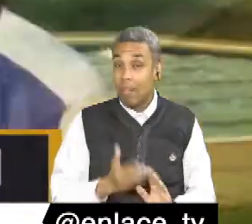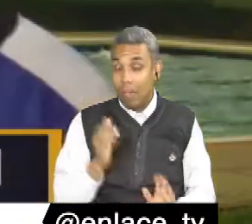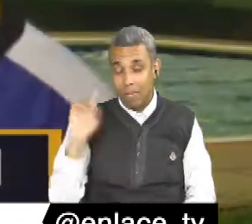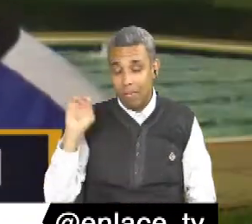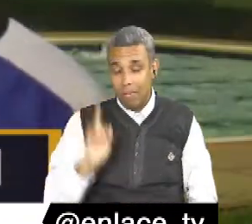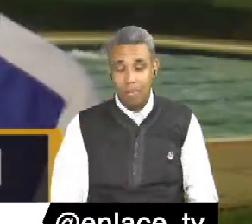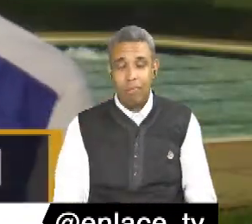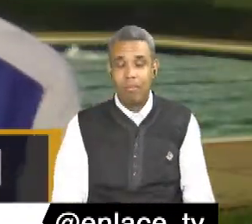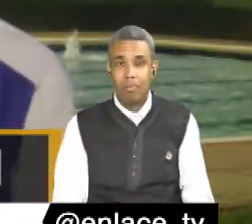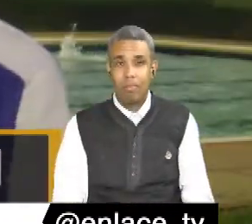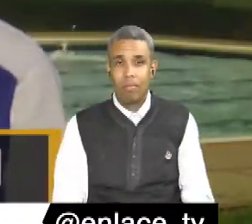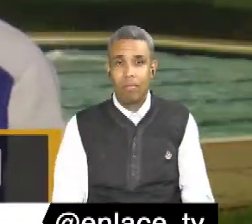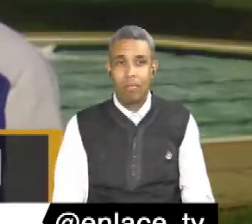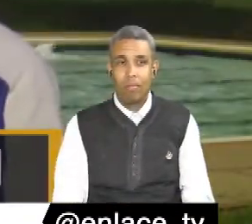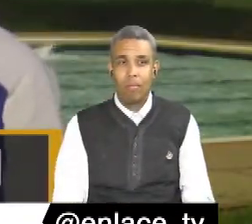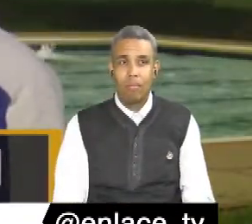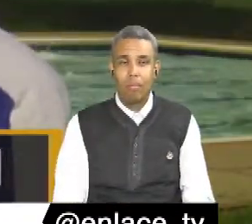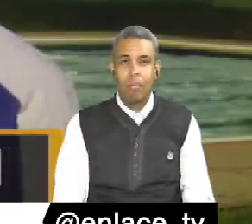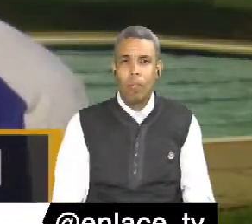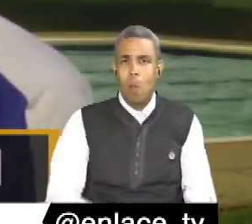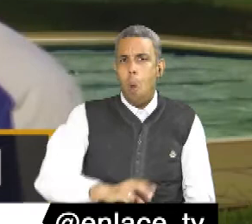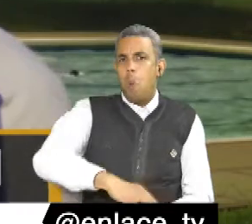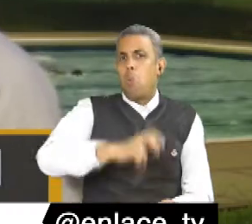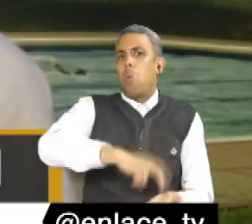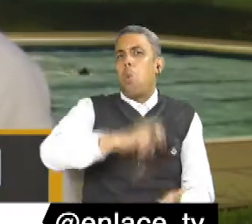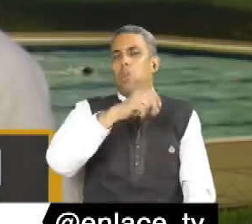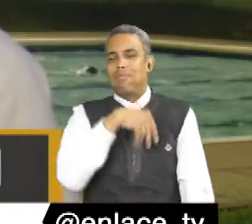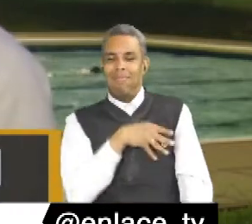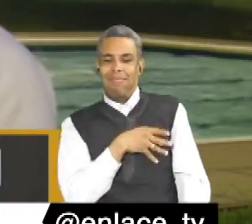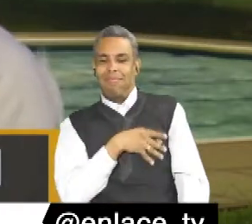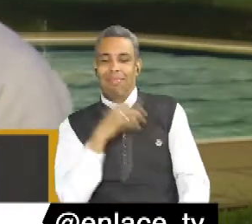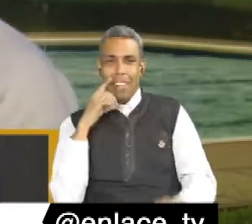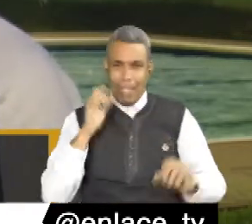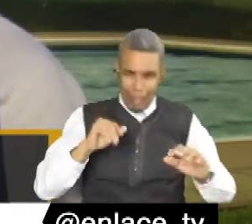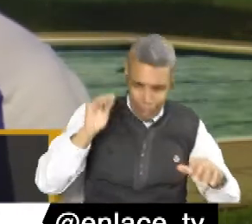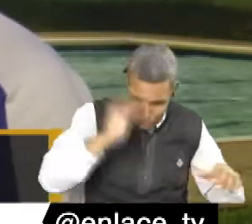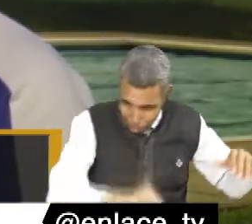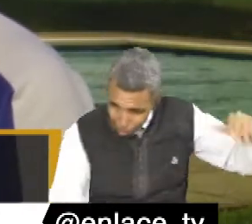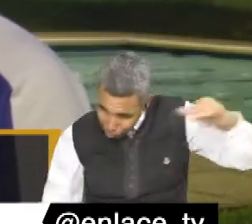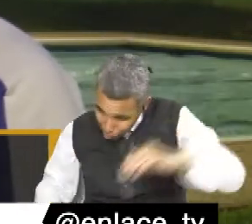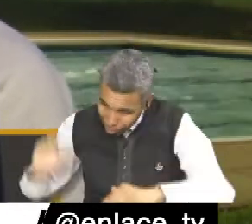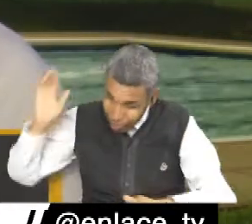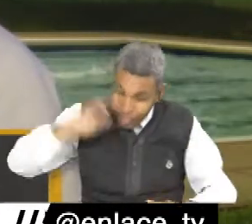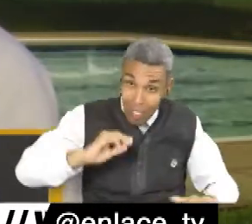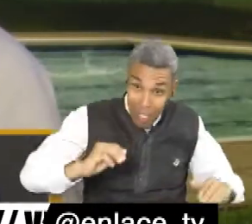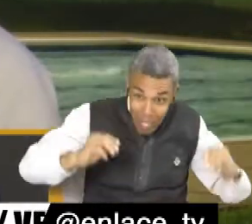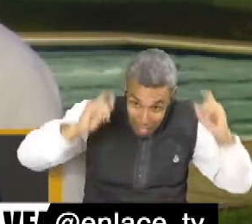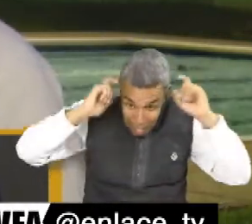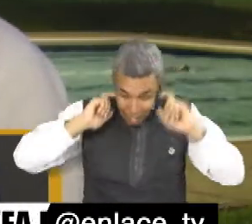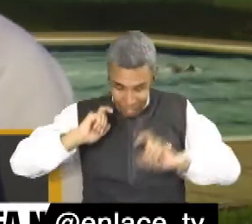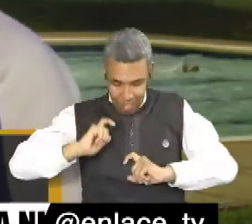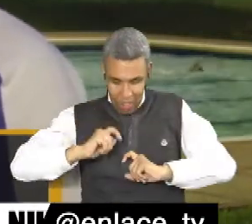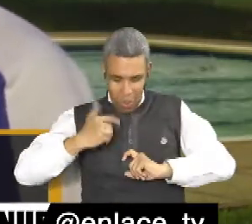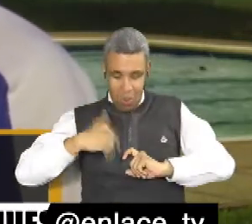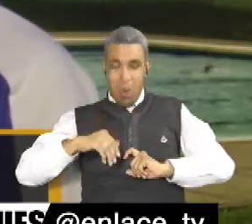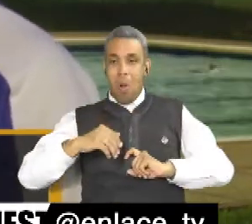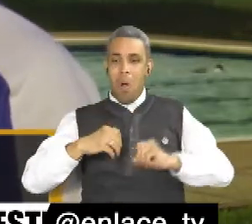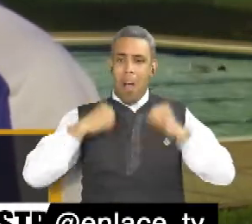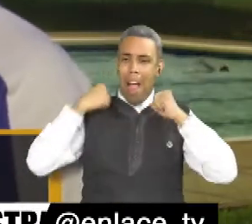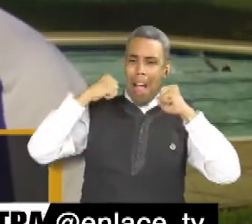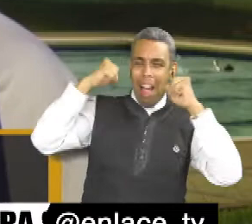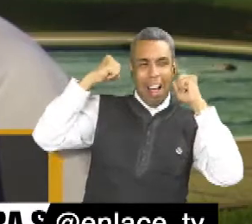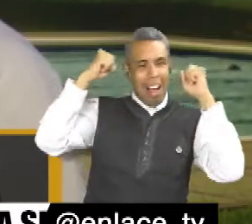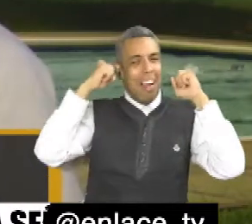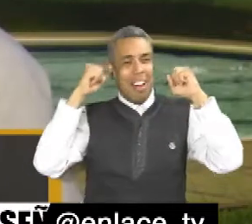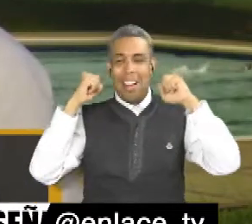Yo salté de la emoción allá en la piscina. Estaba que saltaba y me quité el gorro y las gafas y fue